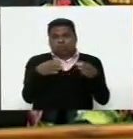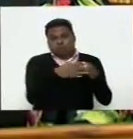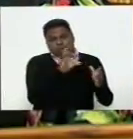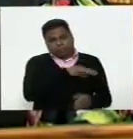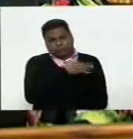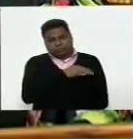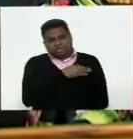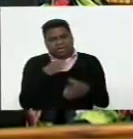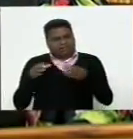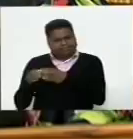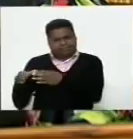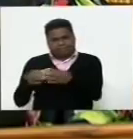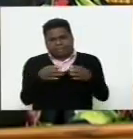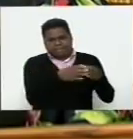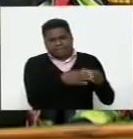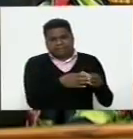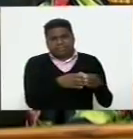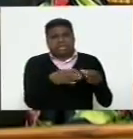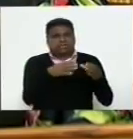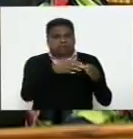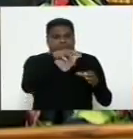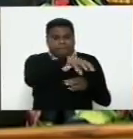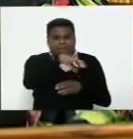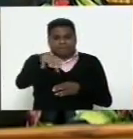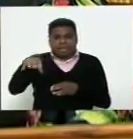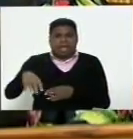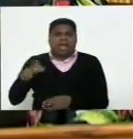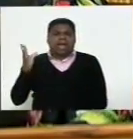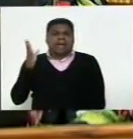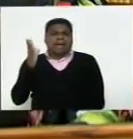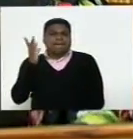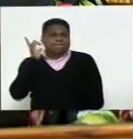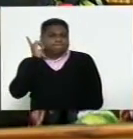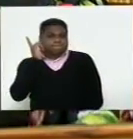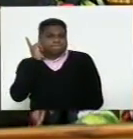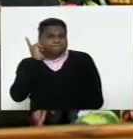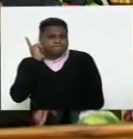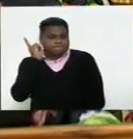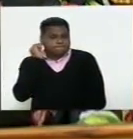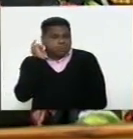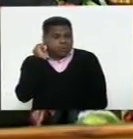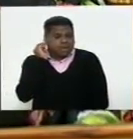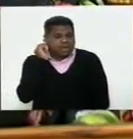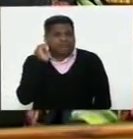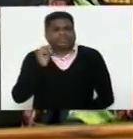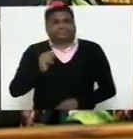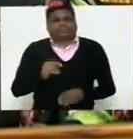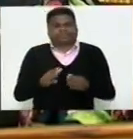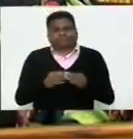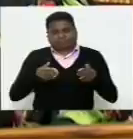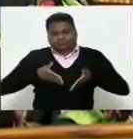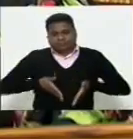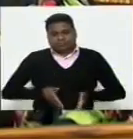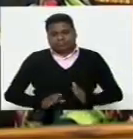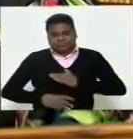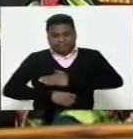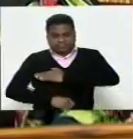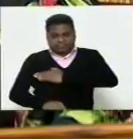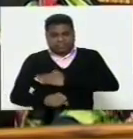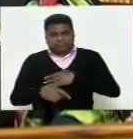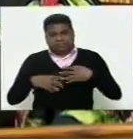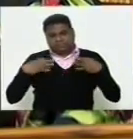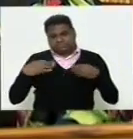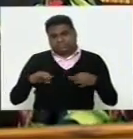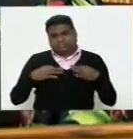las organizaciones de mujeres integran el movimiento por el parto y nacimiento humanizado,